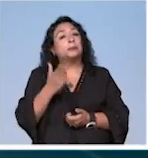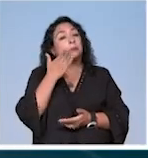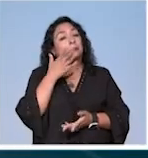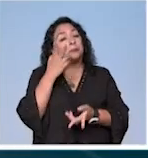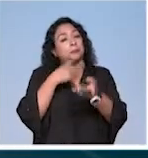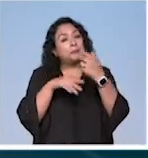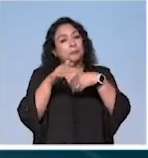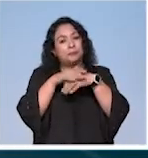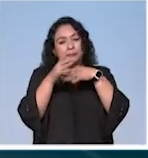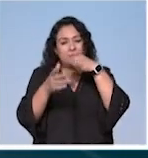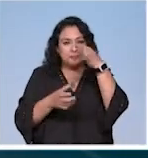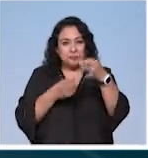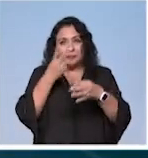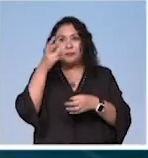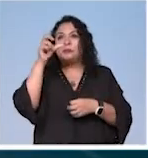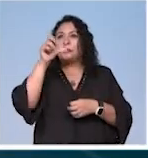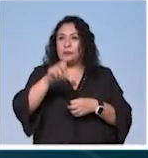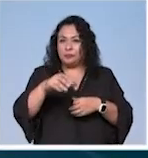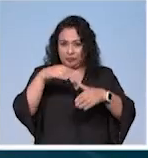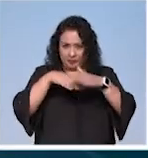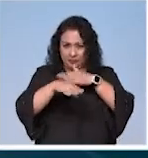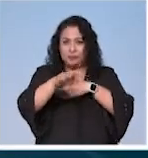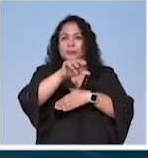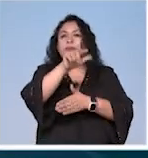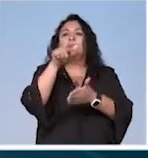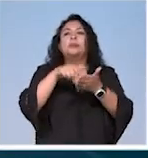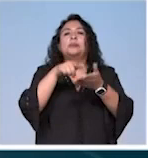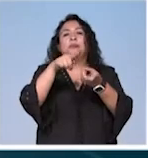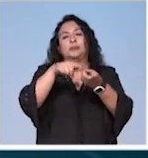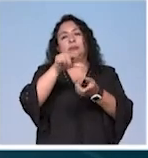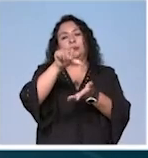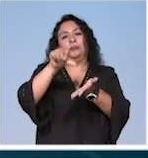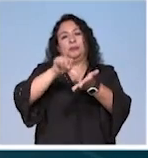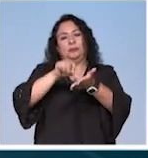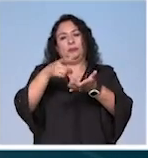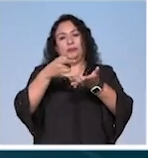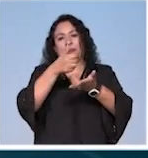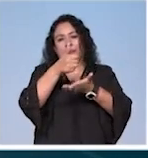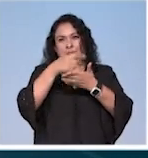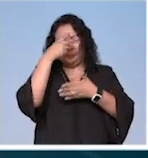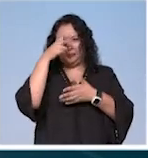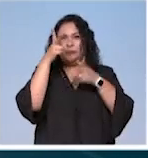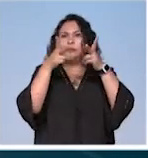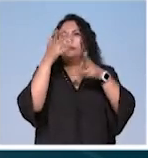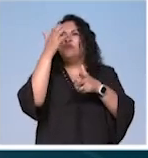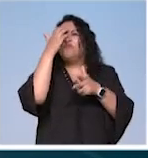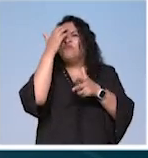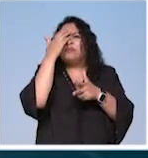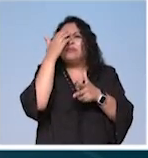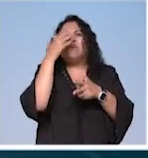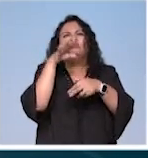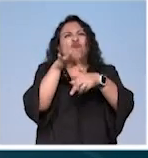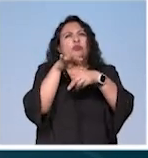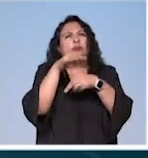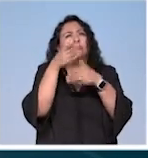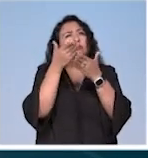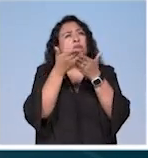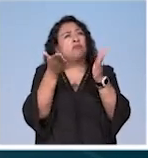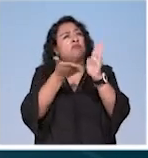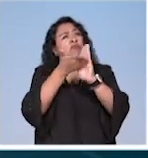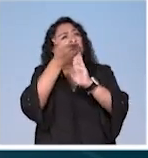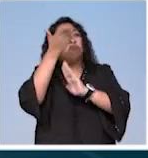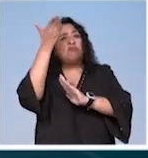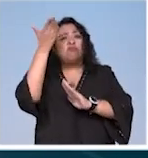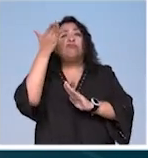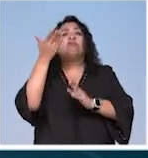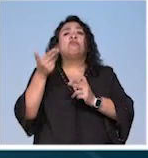Bienvenidos amigos de Noticias 22. Hoy vuelvo al Centro Histórico de la Ciudad de México para visitar y conocer de cerca una de las grandes obras de la arquitectura civil